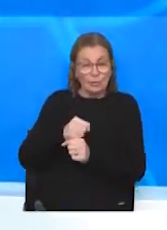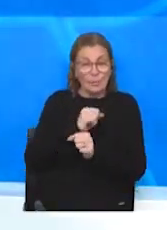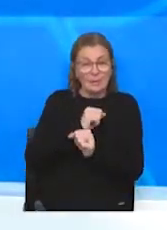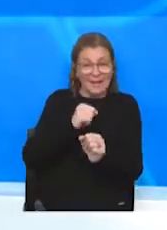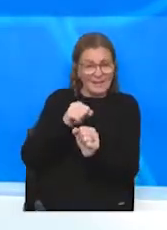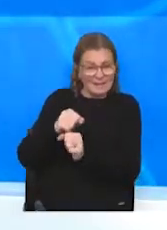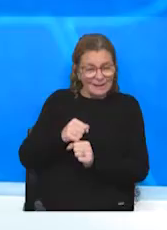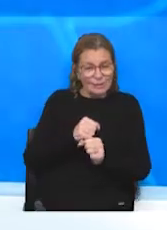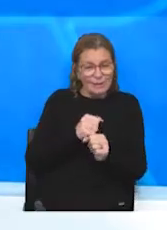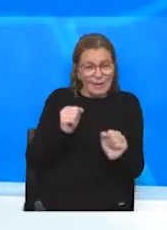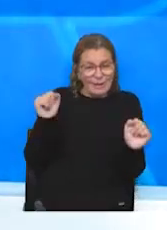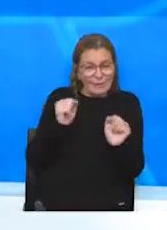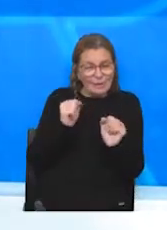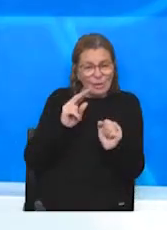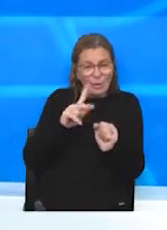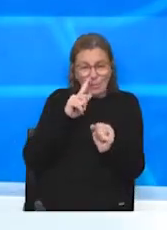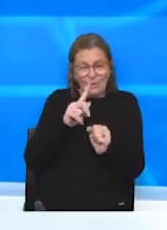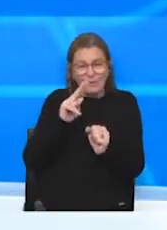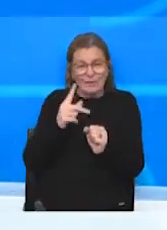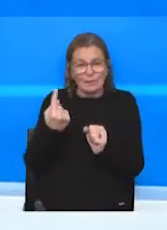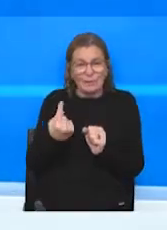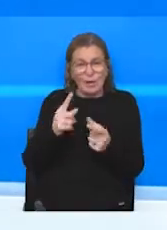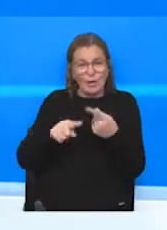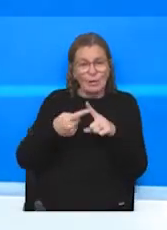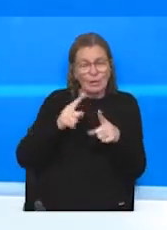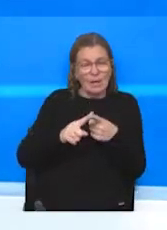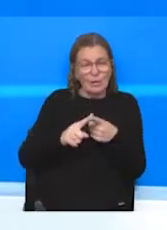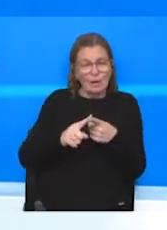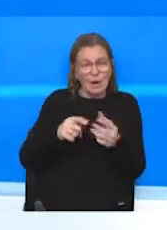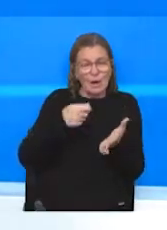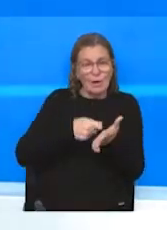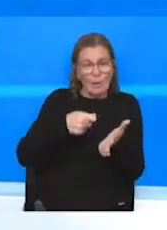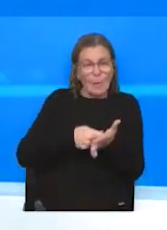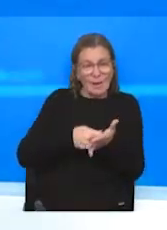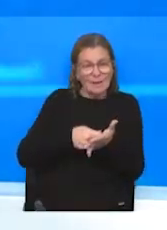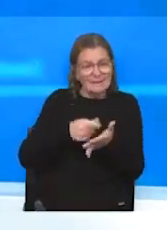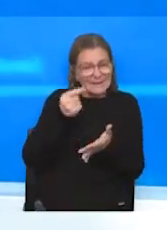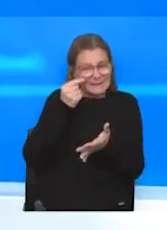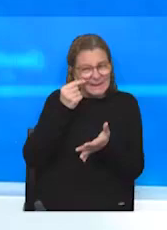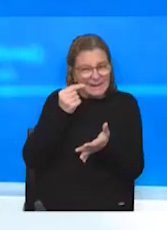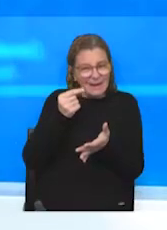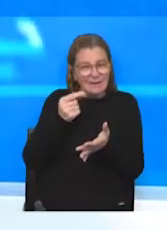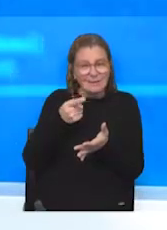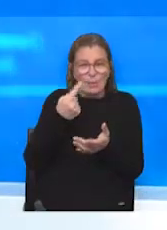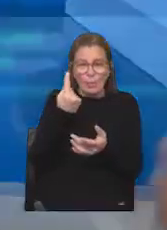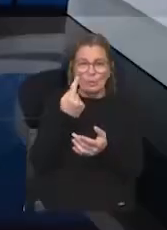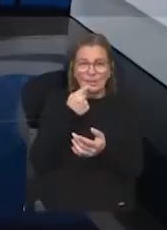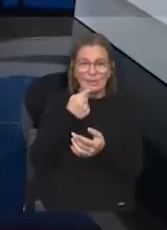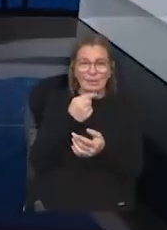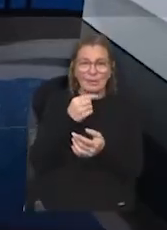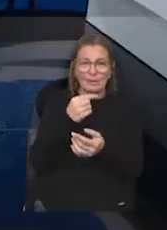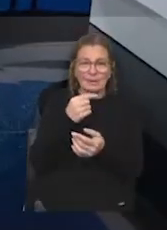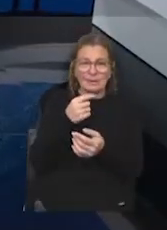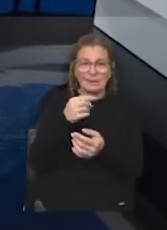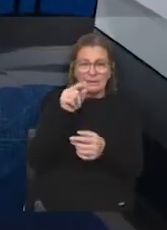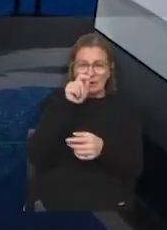guiso de lenteja en el invierno de 2021 tuvo que salir la coordinadora popular y solidaria a comprar la lenteja Y ese es uno de los de las cosas que se anunciaron el episodio de las